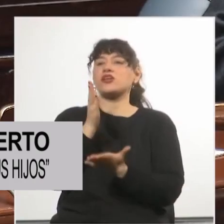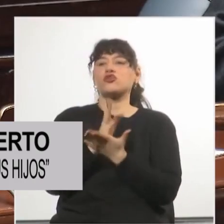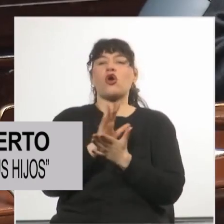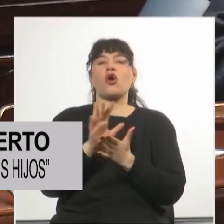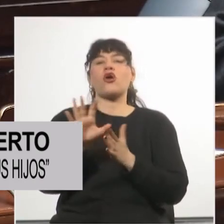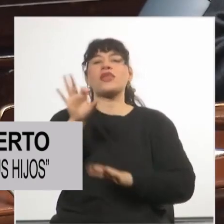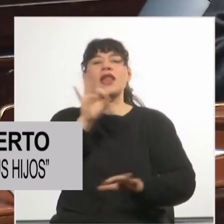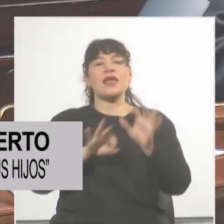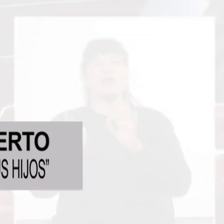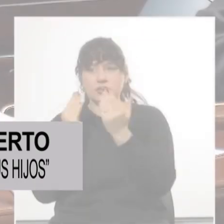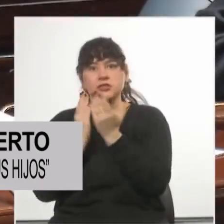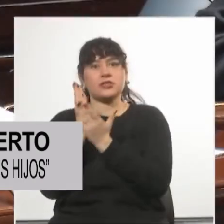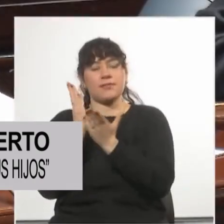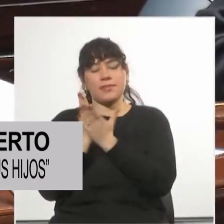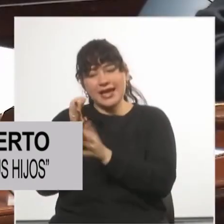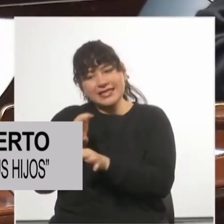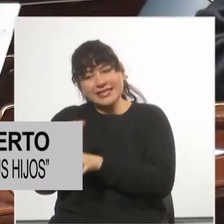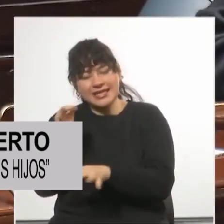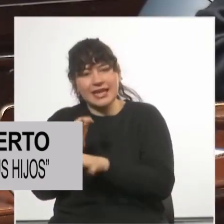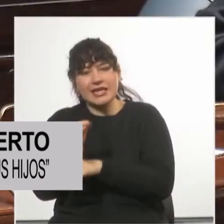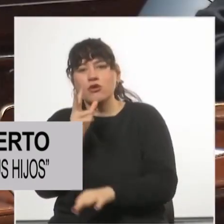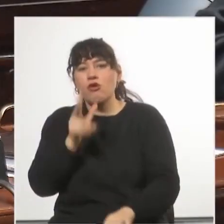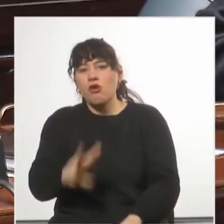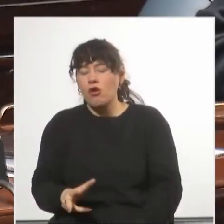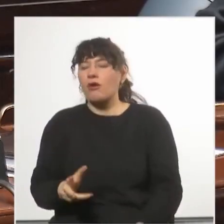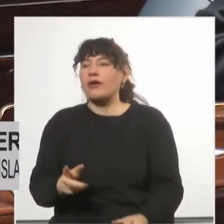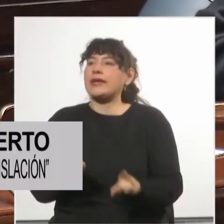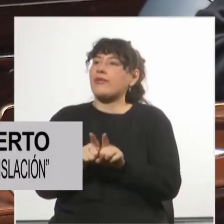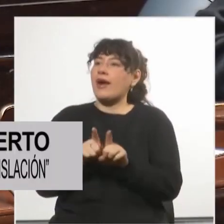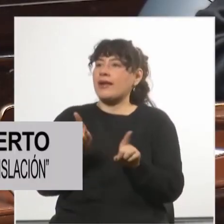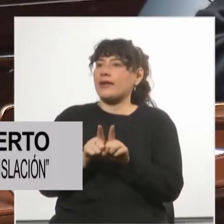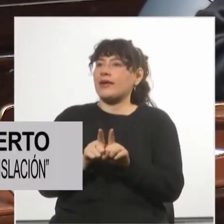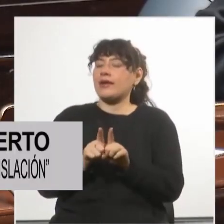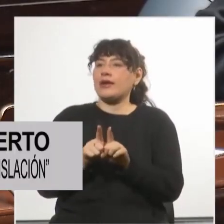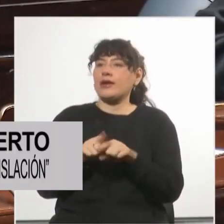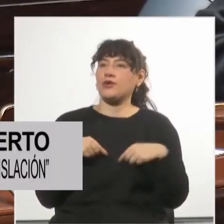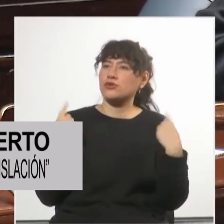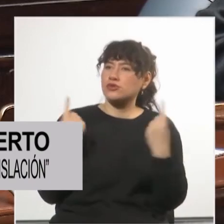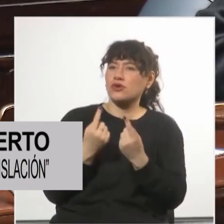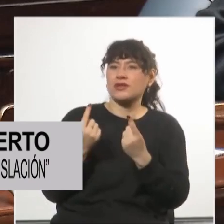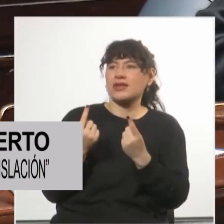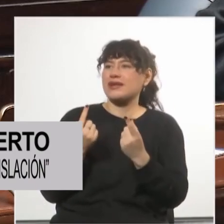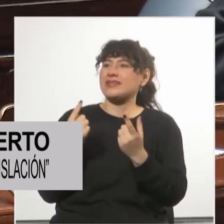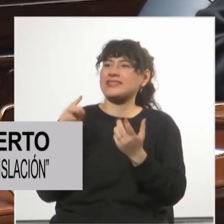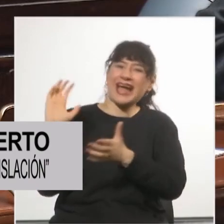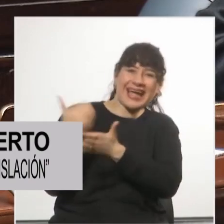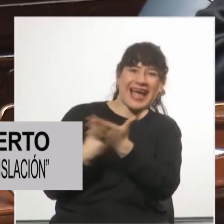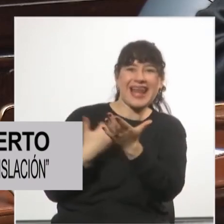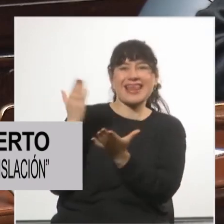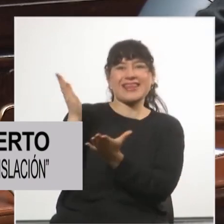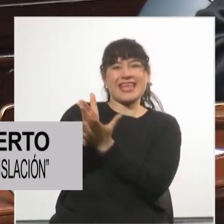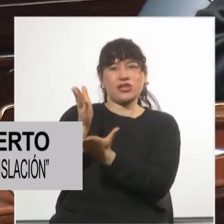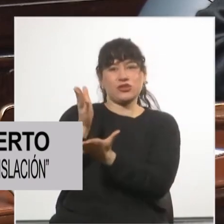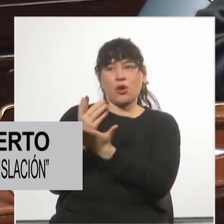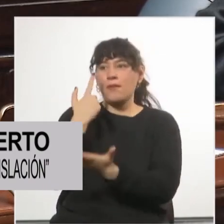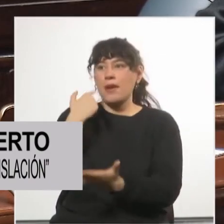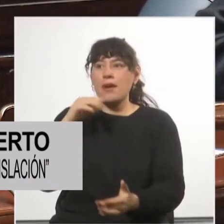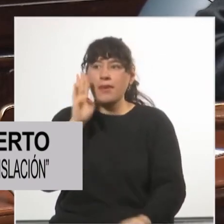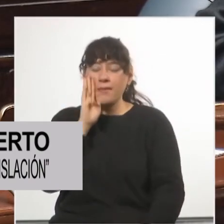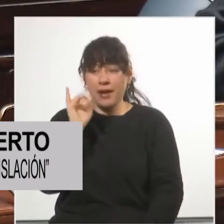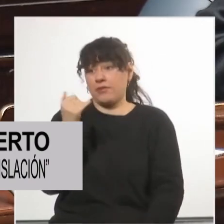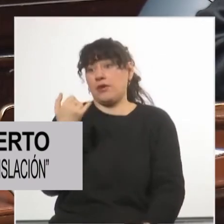educación de sus hijos. Pretender arrebatarle a los padres el derecho que les reconoce el